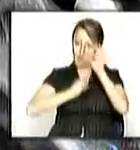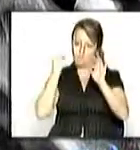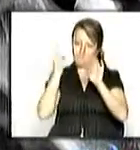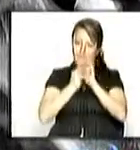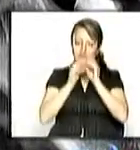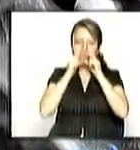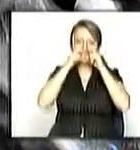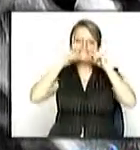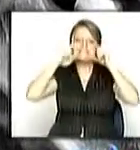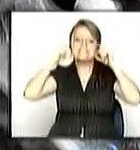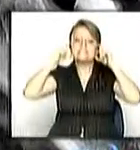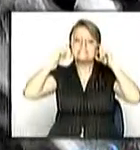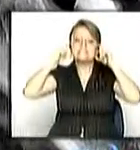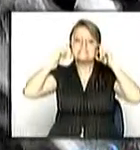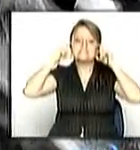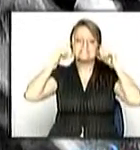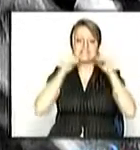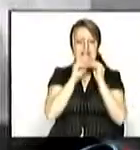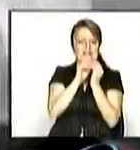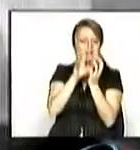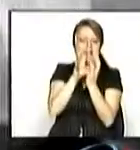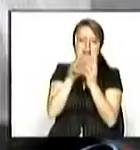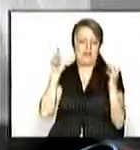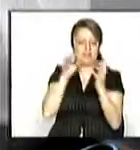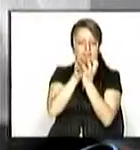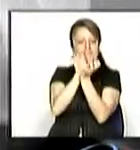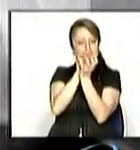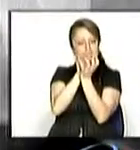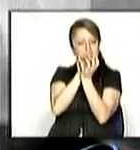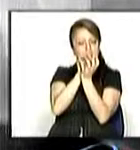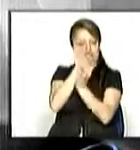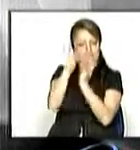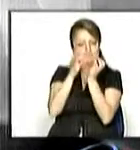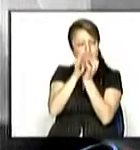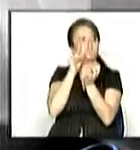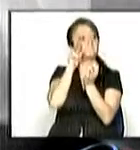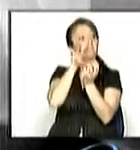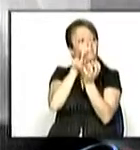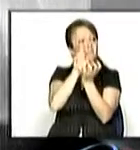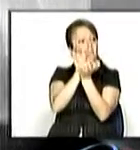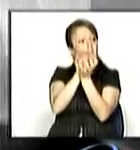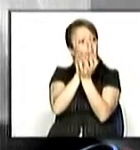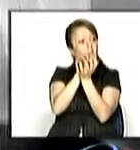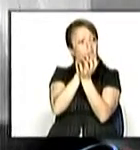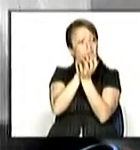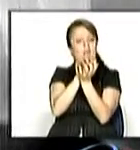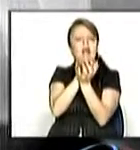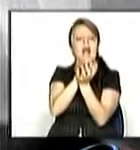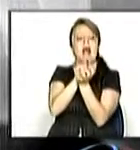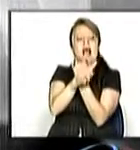esa zona sin dientes. Por ejemplo, en esta imagen podemos ver en la parte inferior